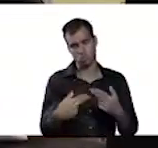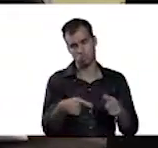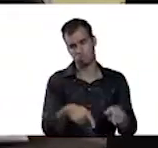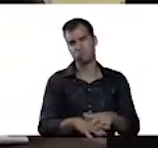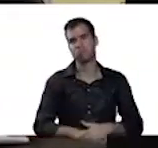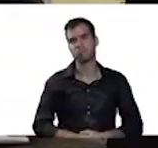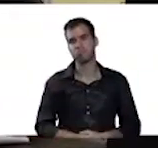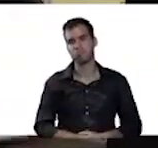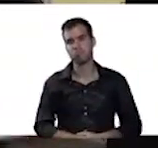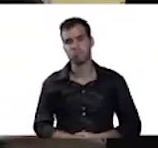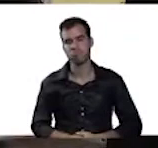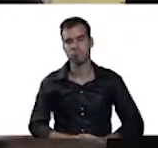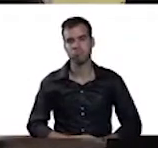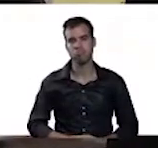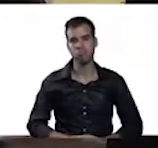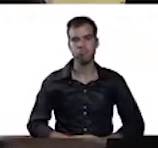enseñanza.